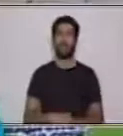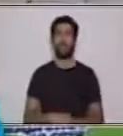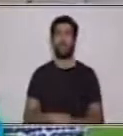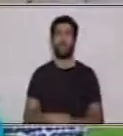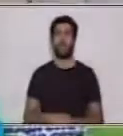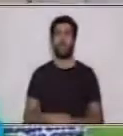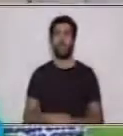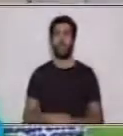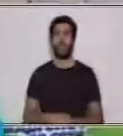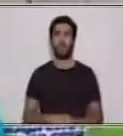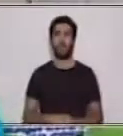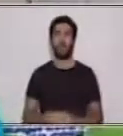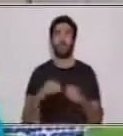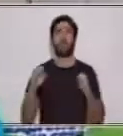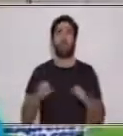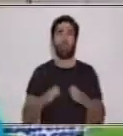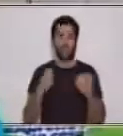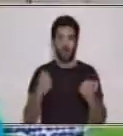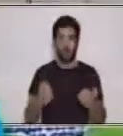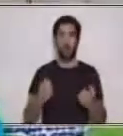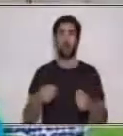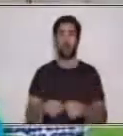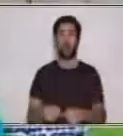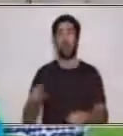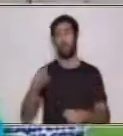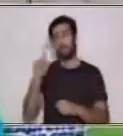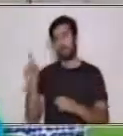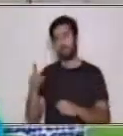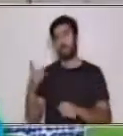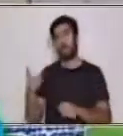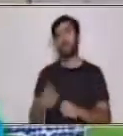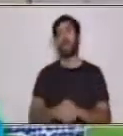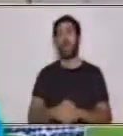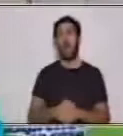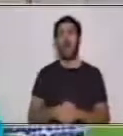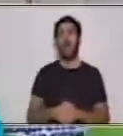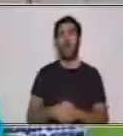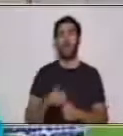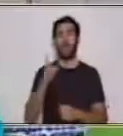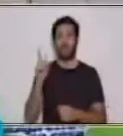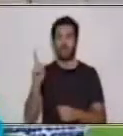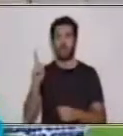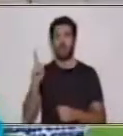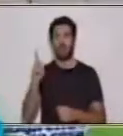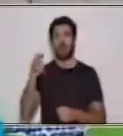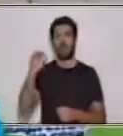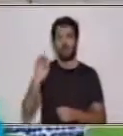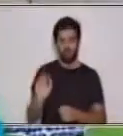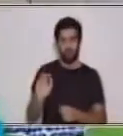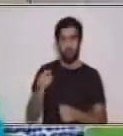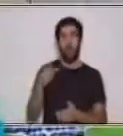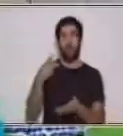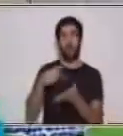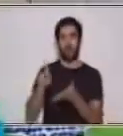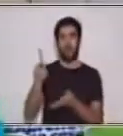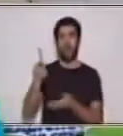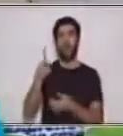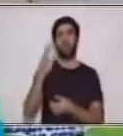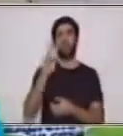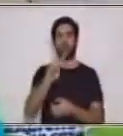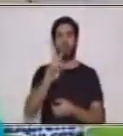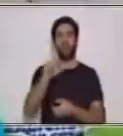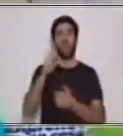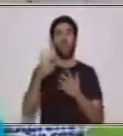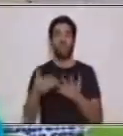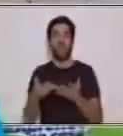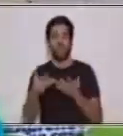454. Entonces dice la pregunta 2. Pedro compró 2 libras de azúcar. ¿A cuántos gramos